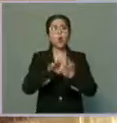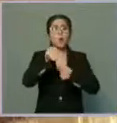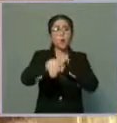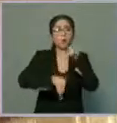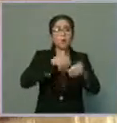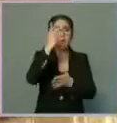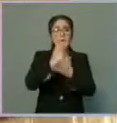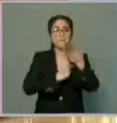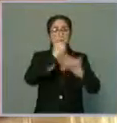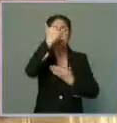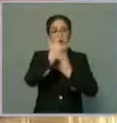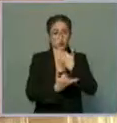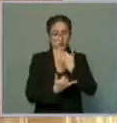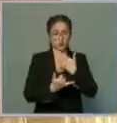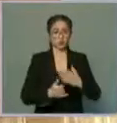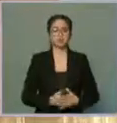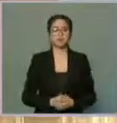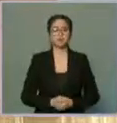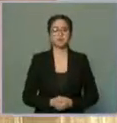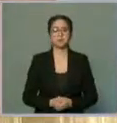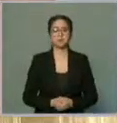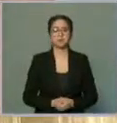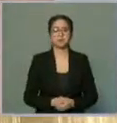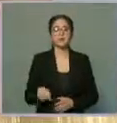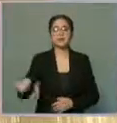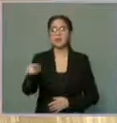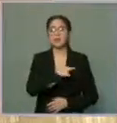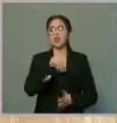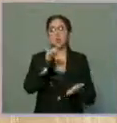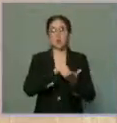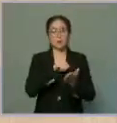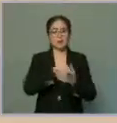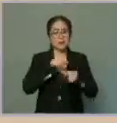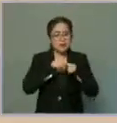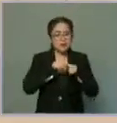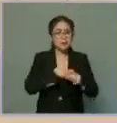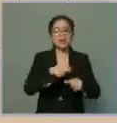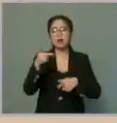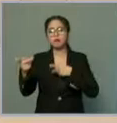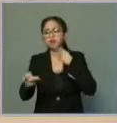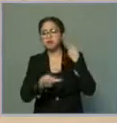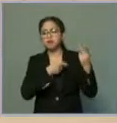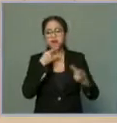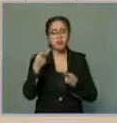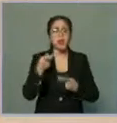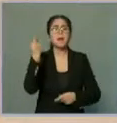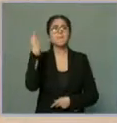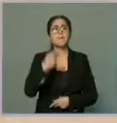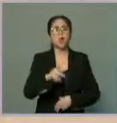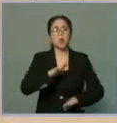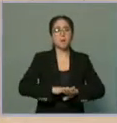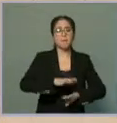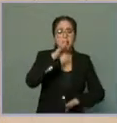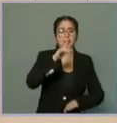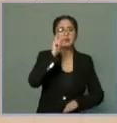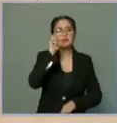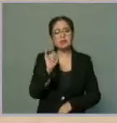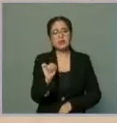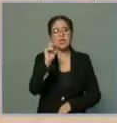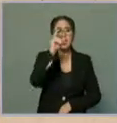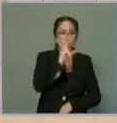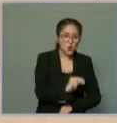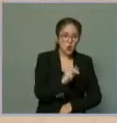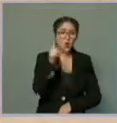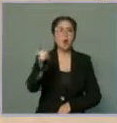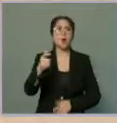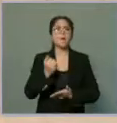esa magnitud y Así de ese es. tipo, ¿no? Y ha seguido en discusión. Ahora, como eso, muchísimas cosas con respecto al presupuesto que siguen en